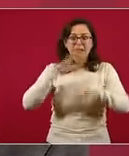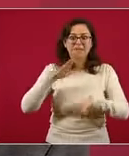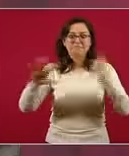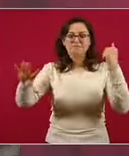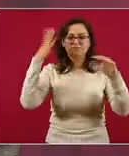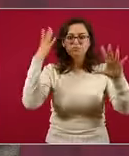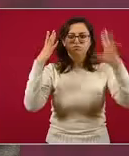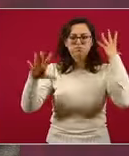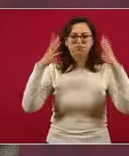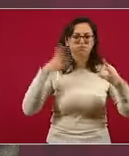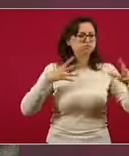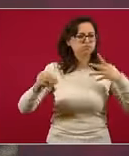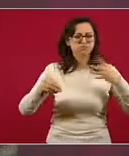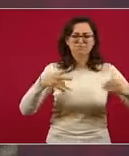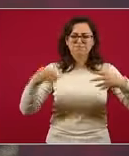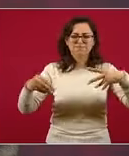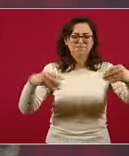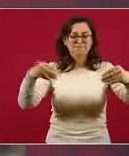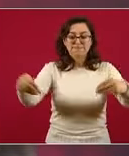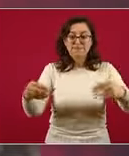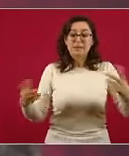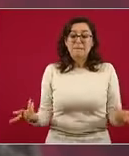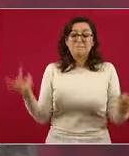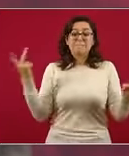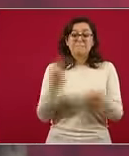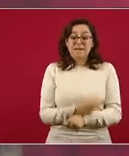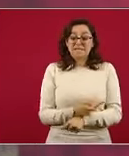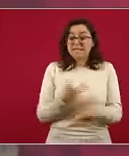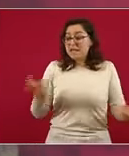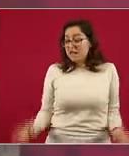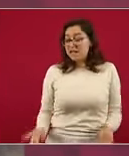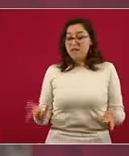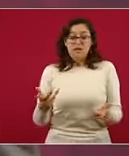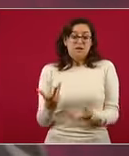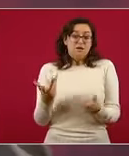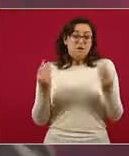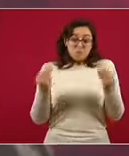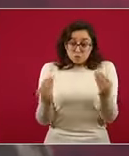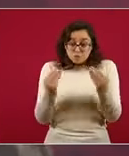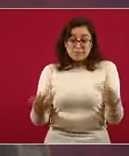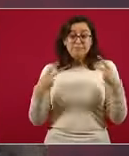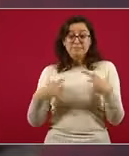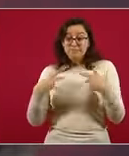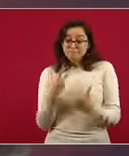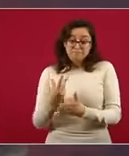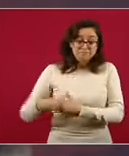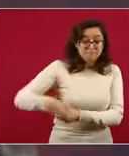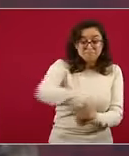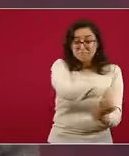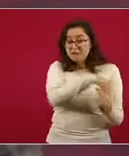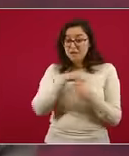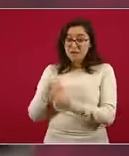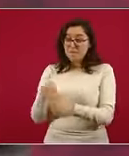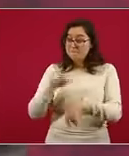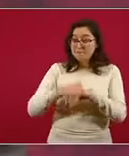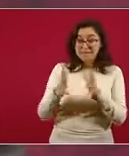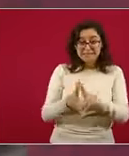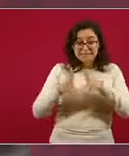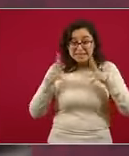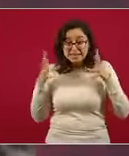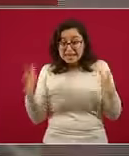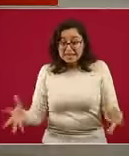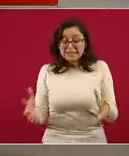esto se vuelve más complicado en poblaciones de mayor tamaño, en poblaciones de mayor densidad, es decir, mayor